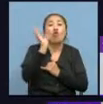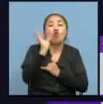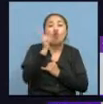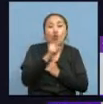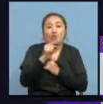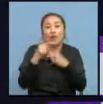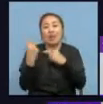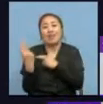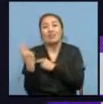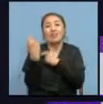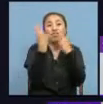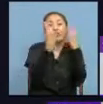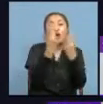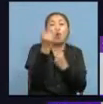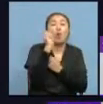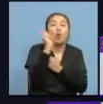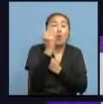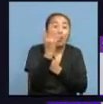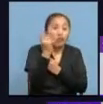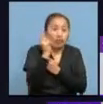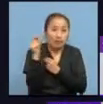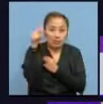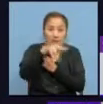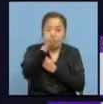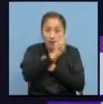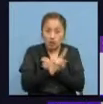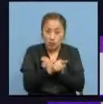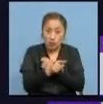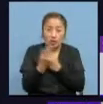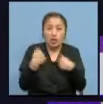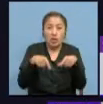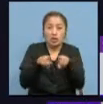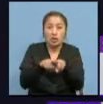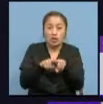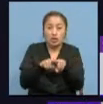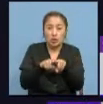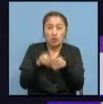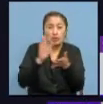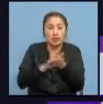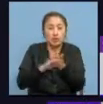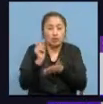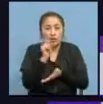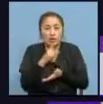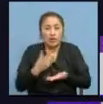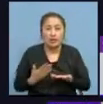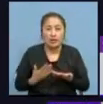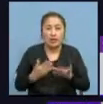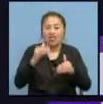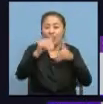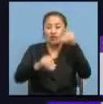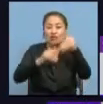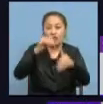en Maracaibo hace 4 meses aproximadamente. De todas maneras, la situación está